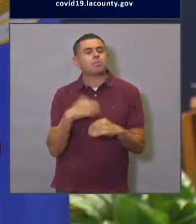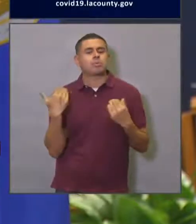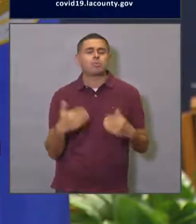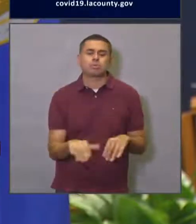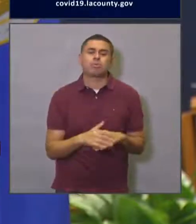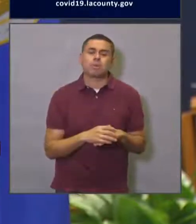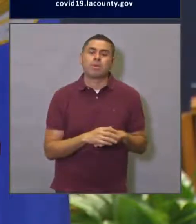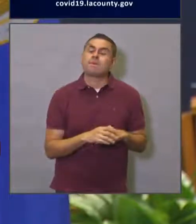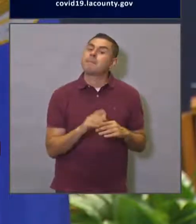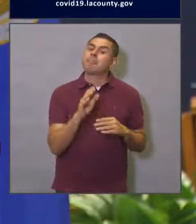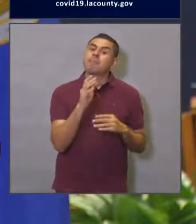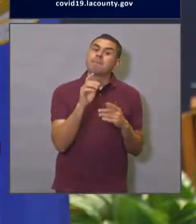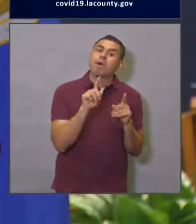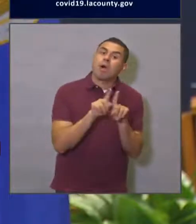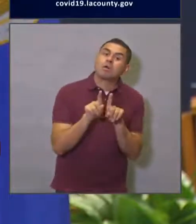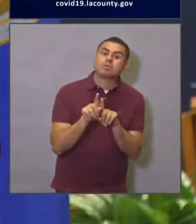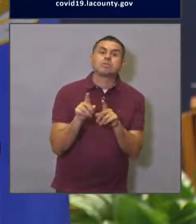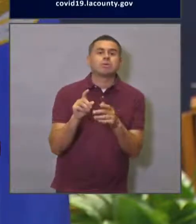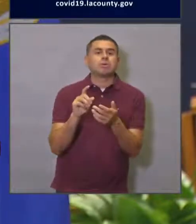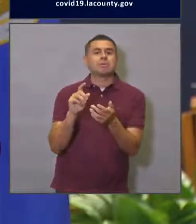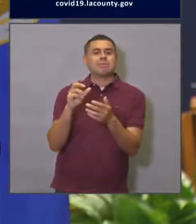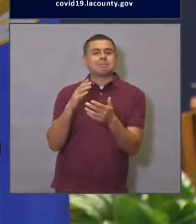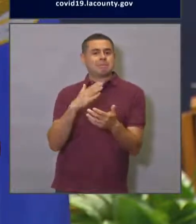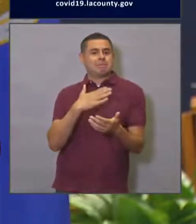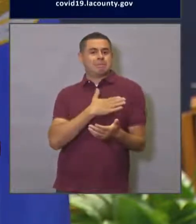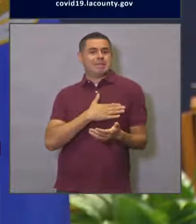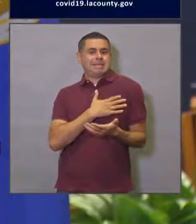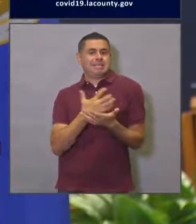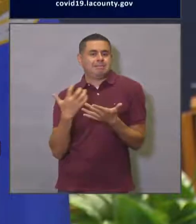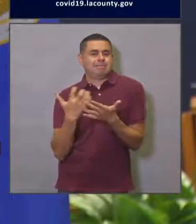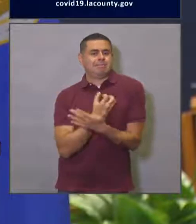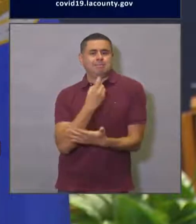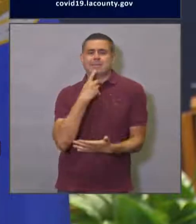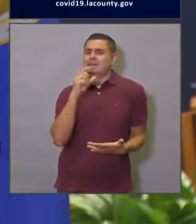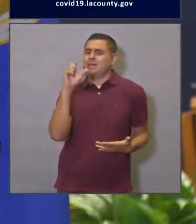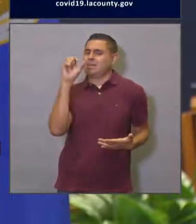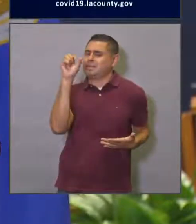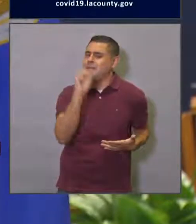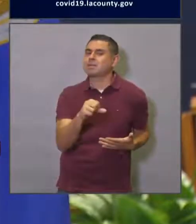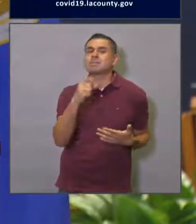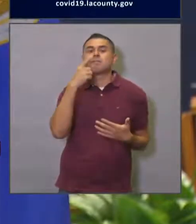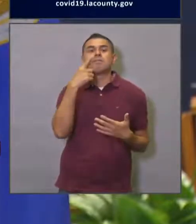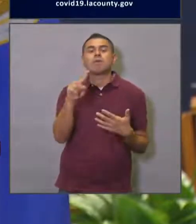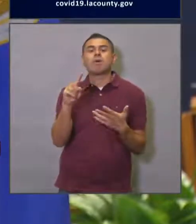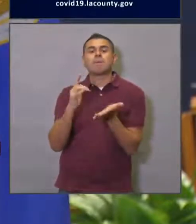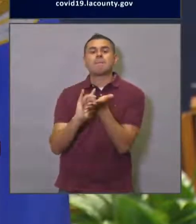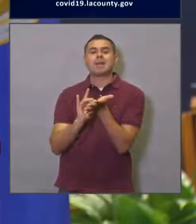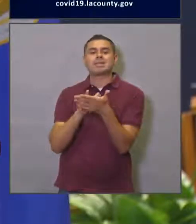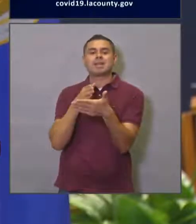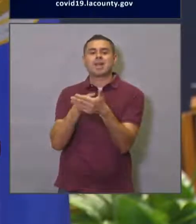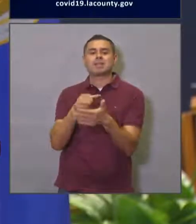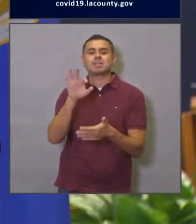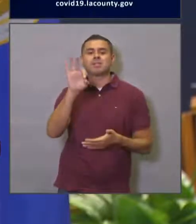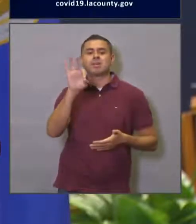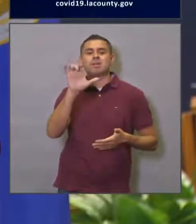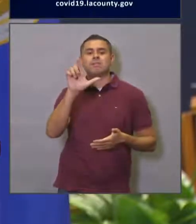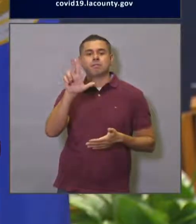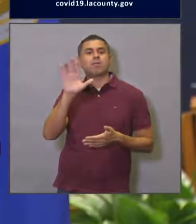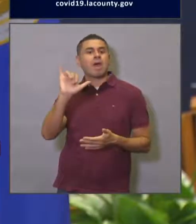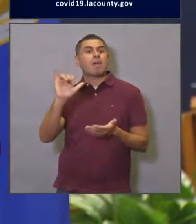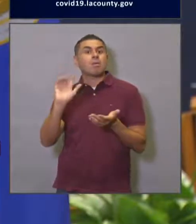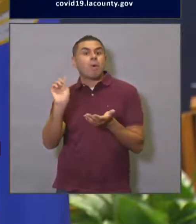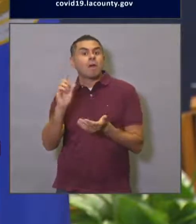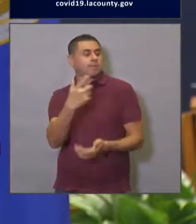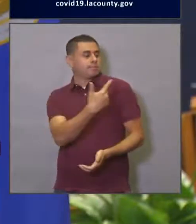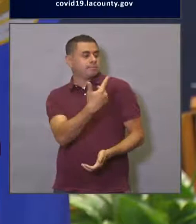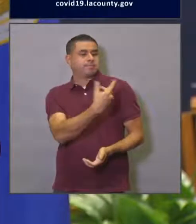todos que se pongan la vacuna contra la gripe este año. La vacuna contra la gripe es una de las maneras más